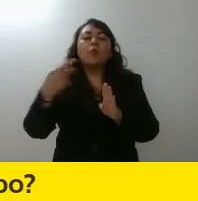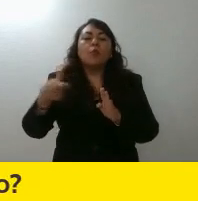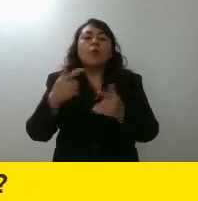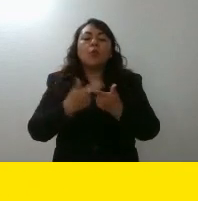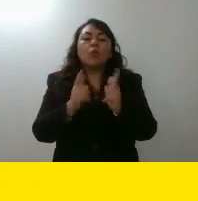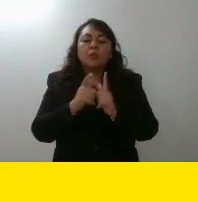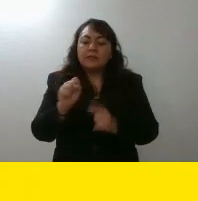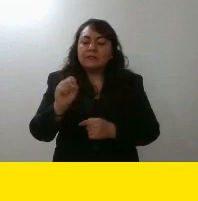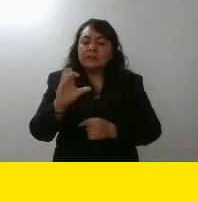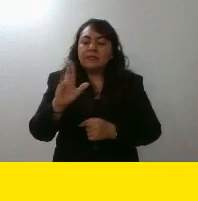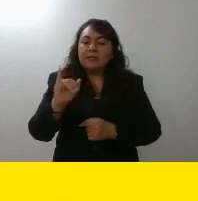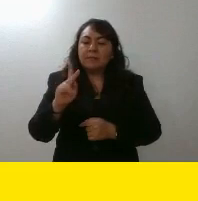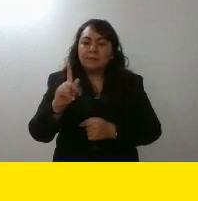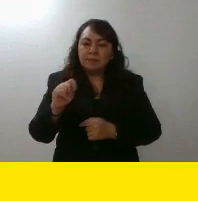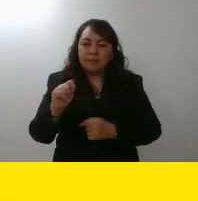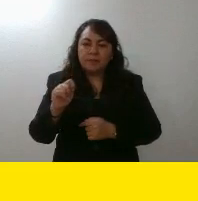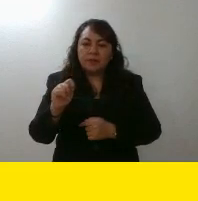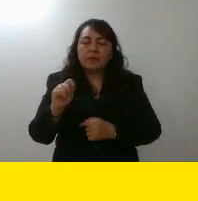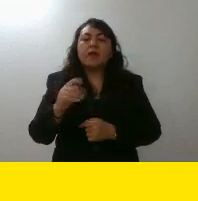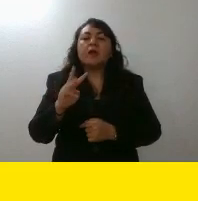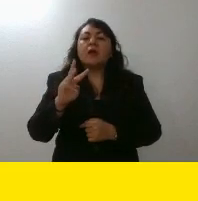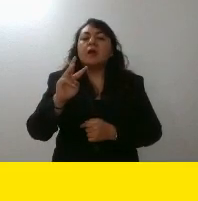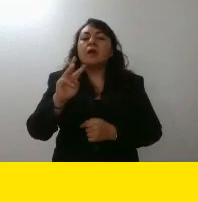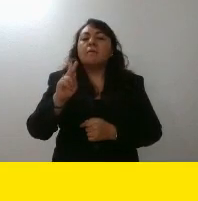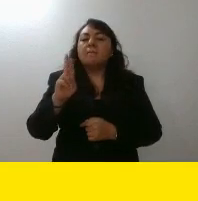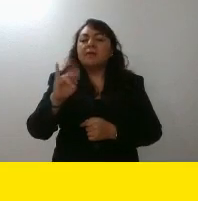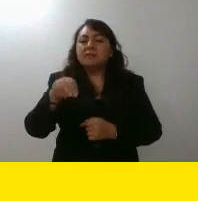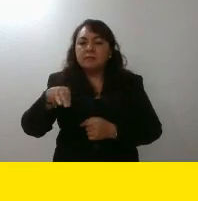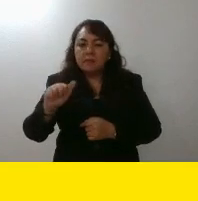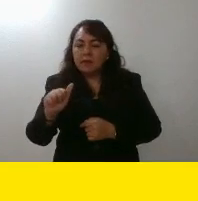TypeScript, Tailwind y Prisma.